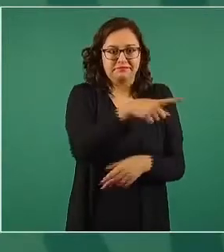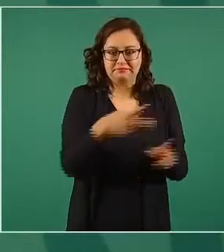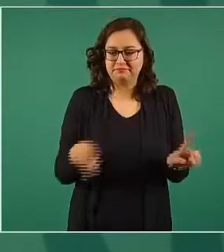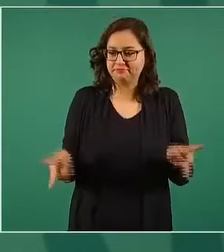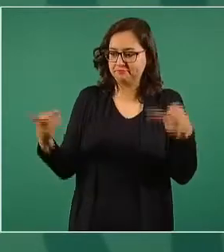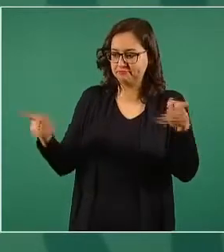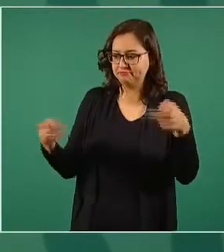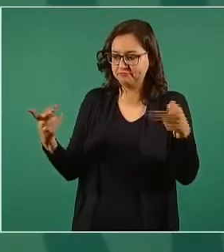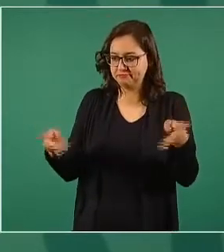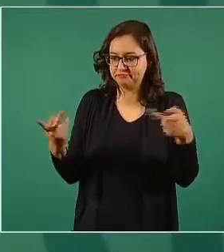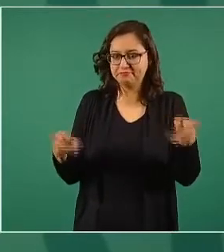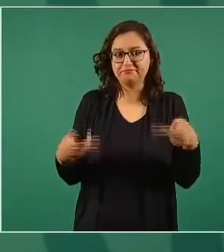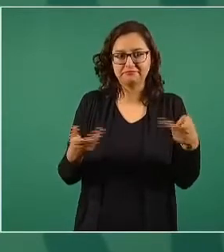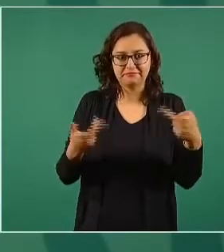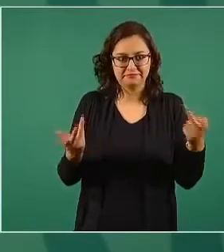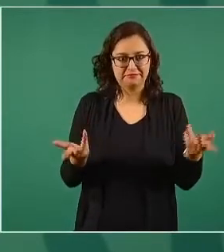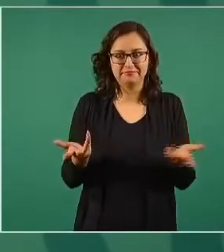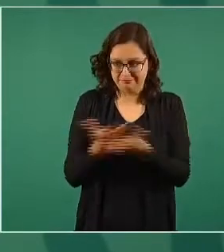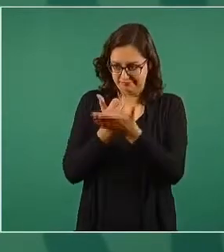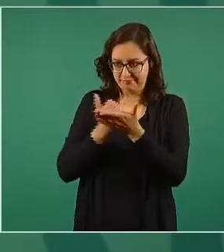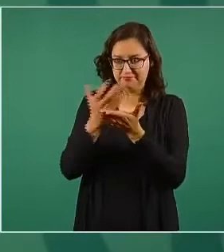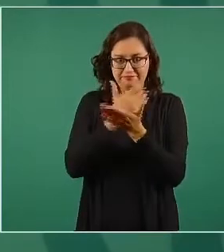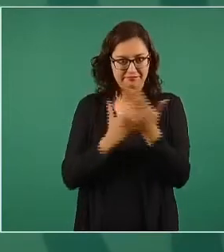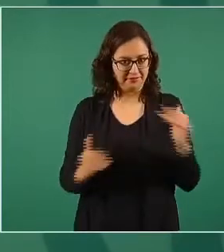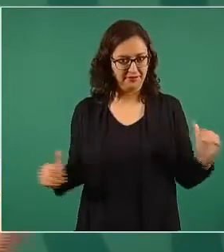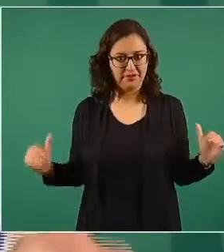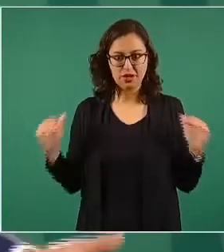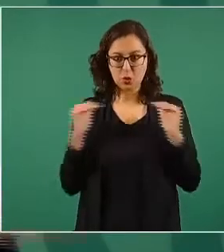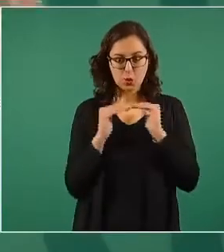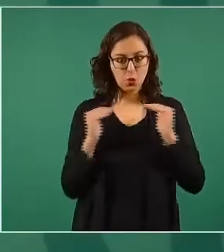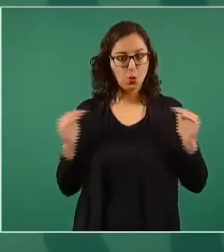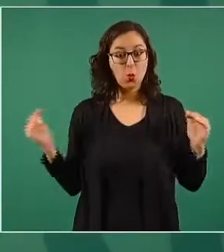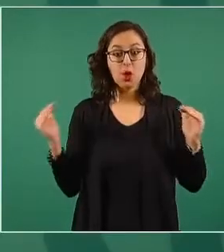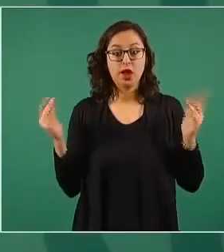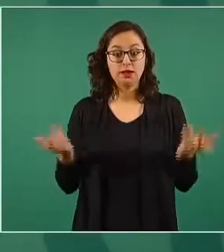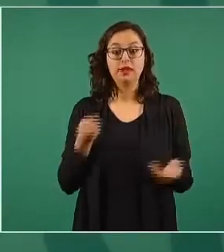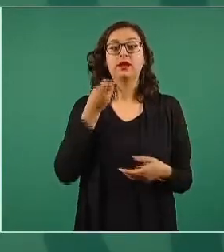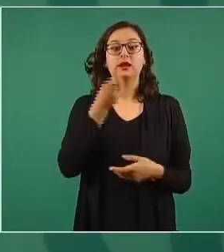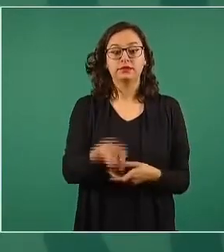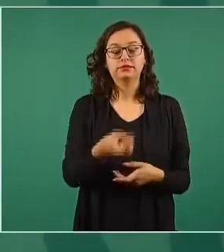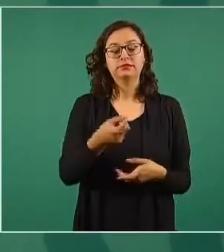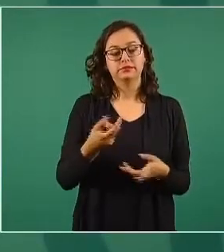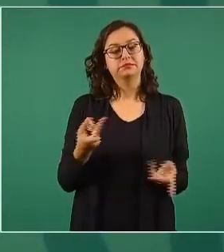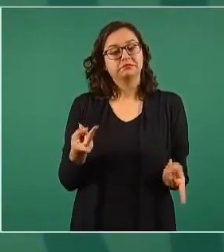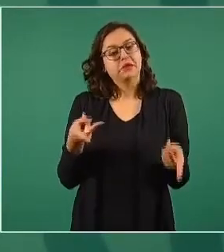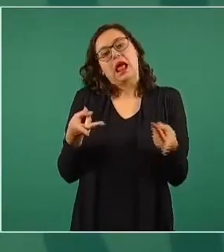la industria, se ayuda el comercio. Ese es nuestro modelo.